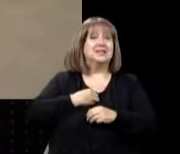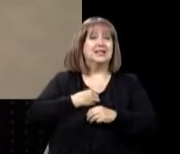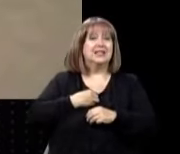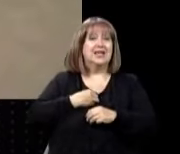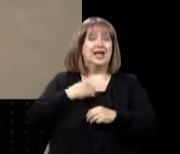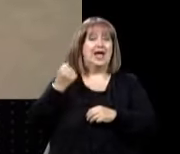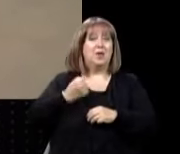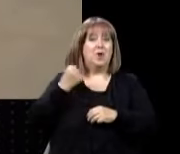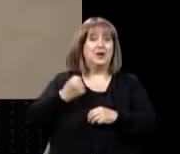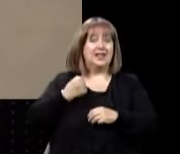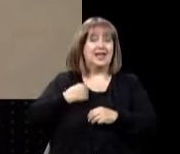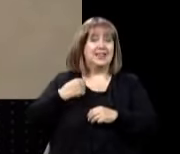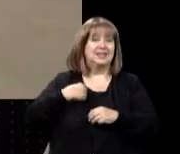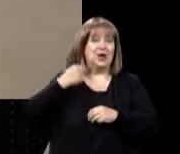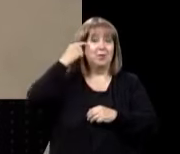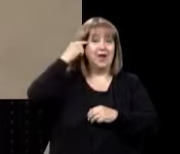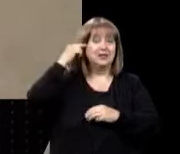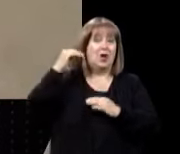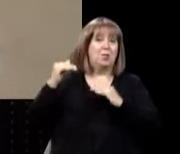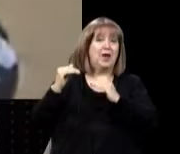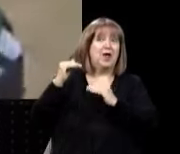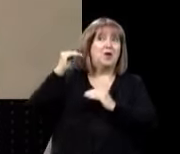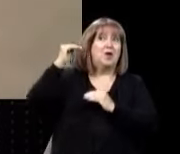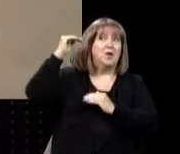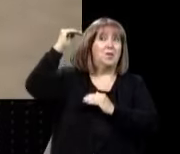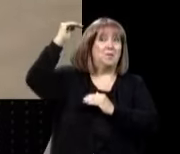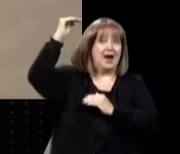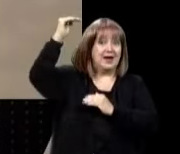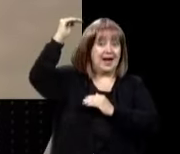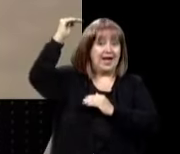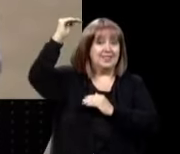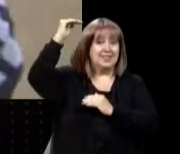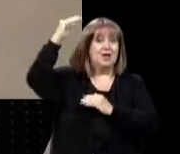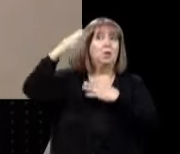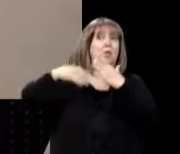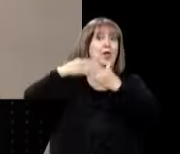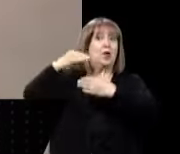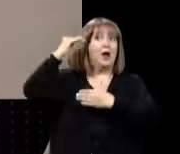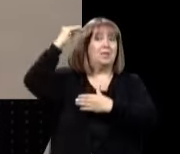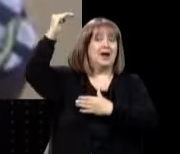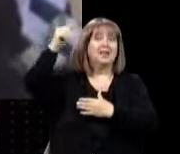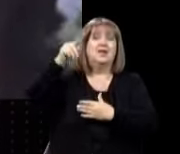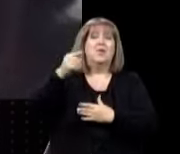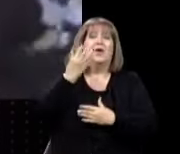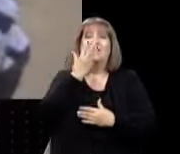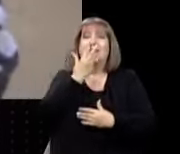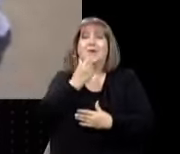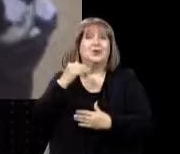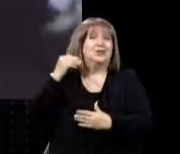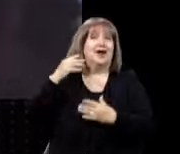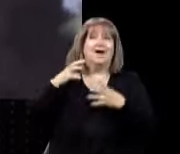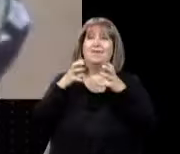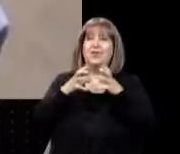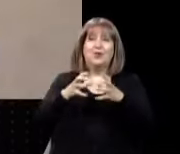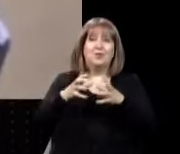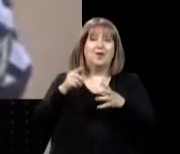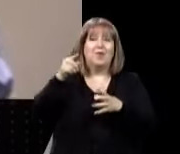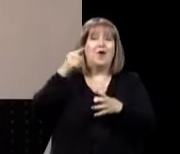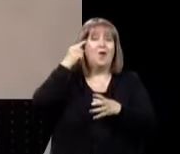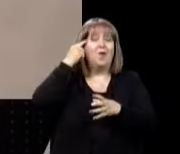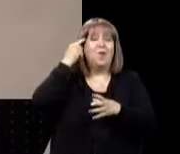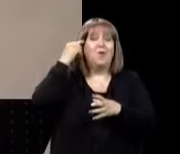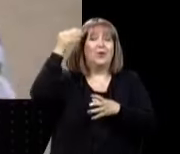ir cuando sea más grande y jugar con otros jugadores grandes. ¿Cuál es tu sueño que tenés en el fútbol? Si tuvieras que elegir,